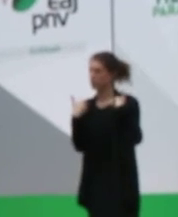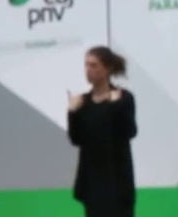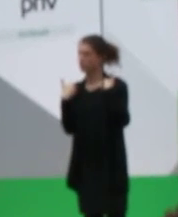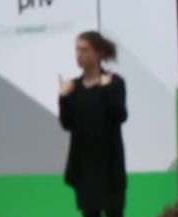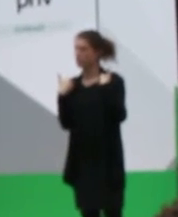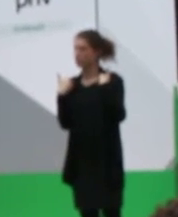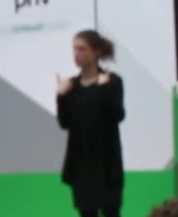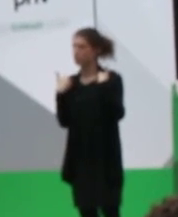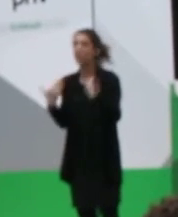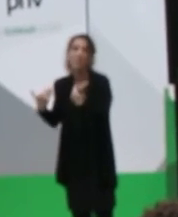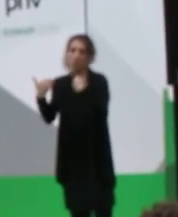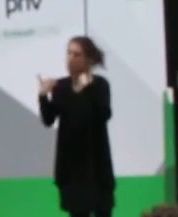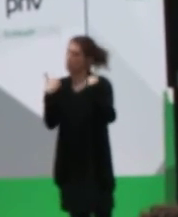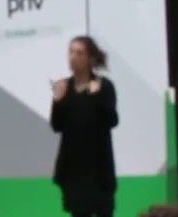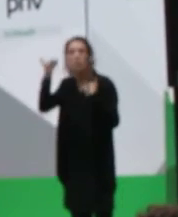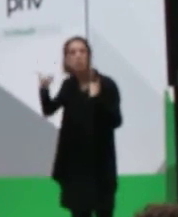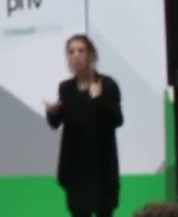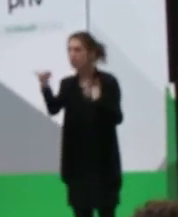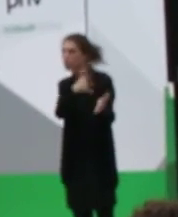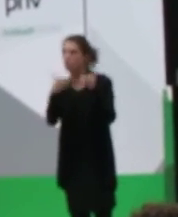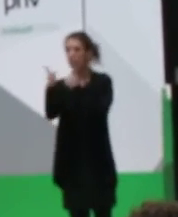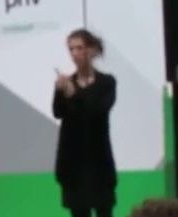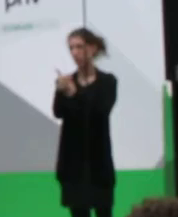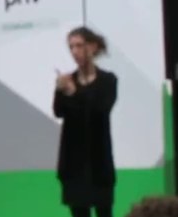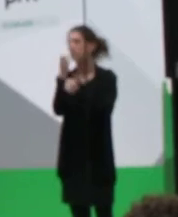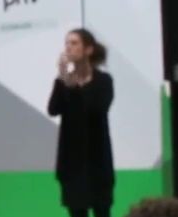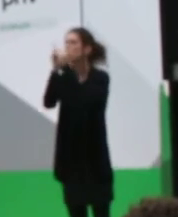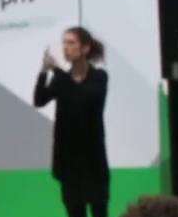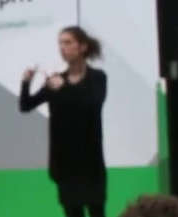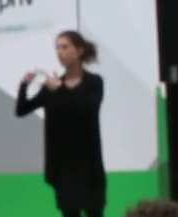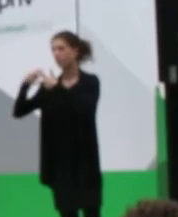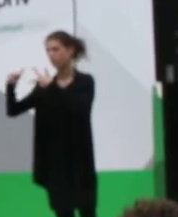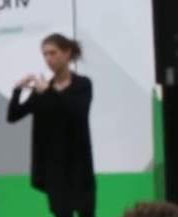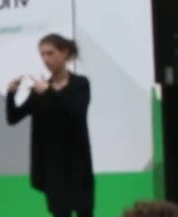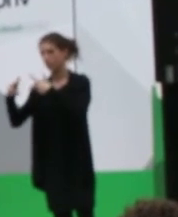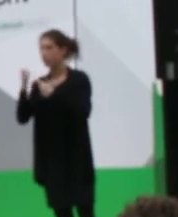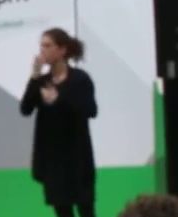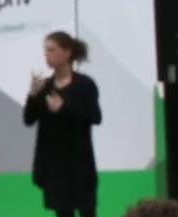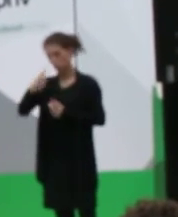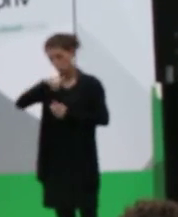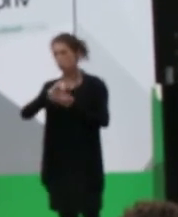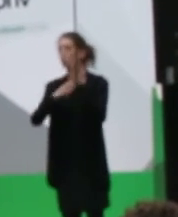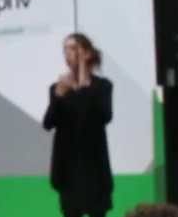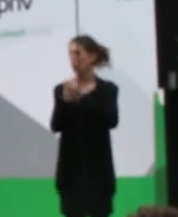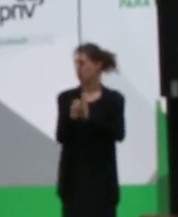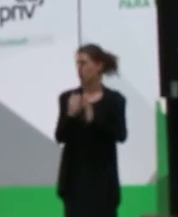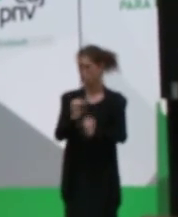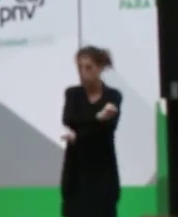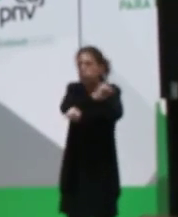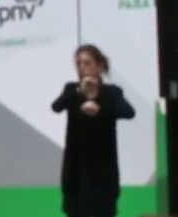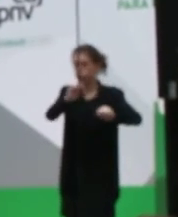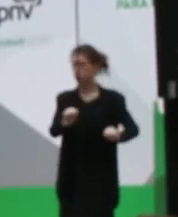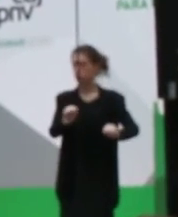Responsabilidad como valor principal. Beraz, proiektu sendo bat dugu,